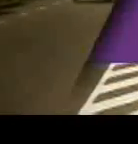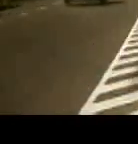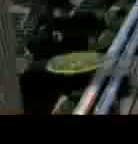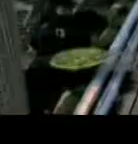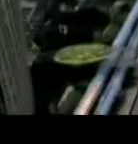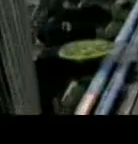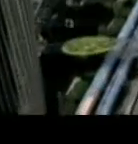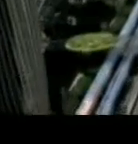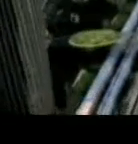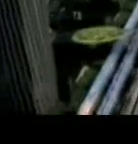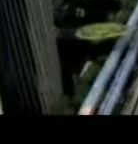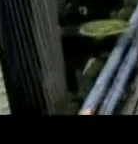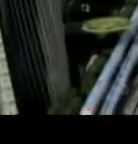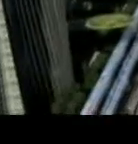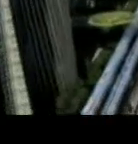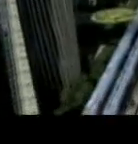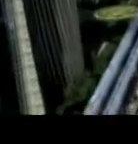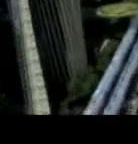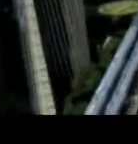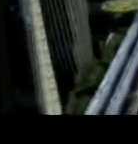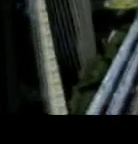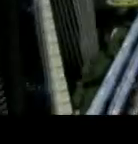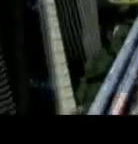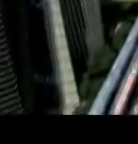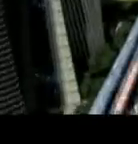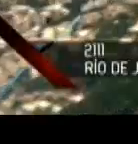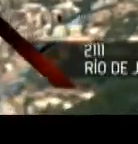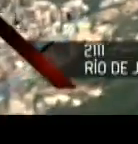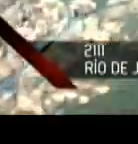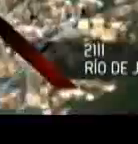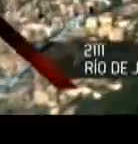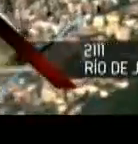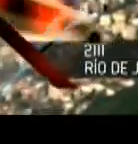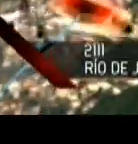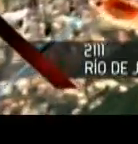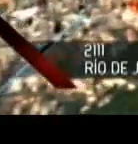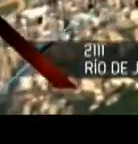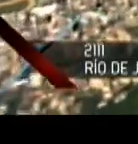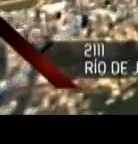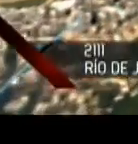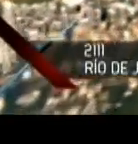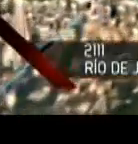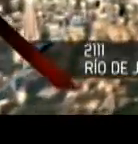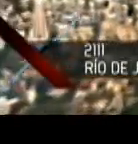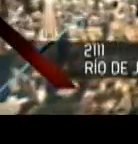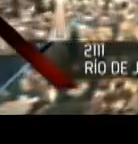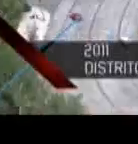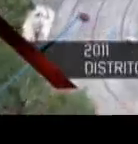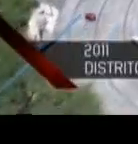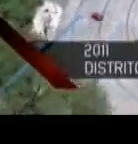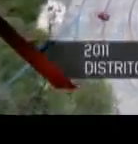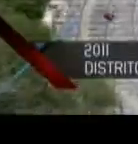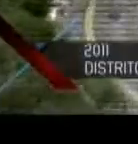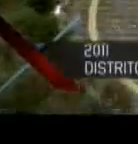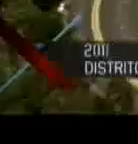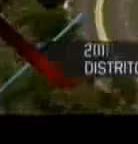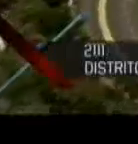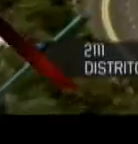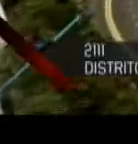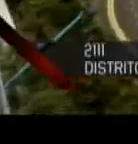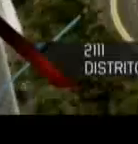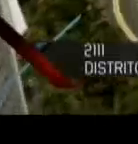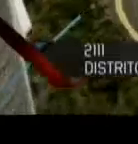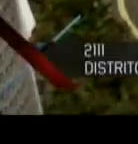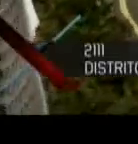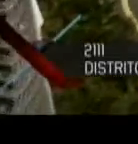vida dentro de 100 años, pero algunos de los desarrollos científicos y tecnológicos que se están llevando a cabo hoy en el campo del transporte y la